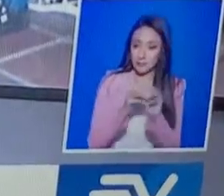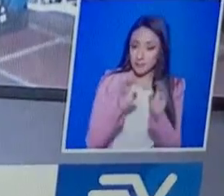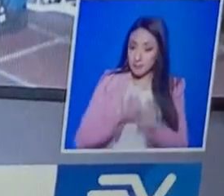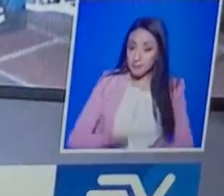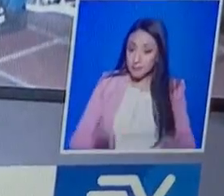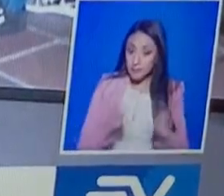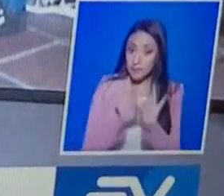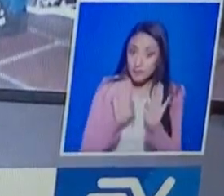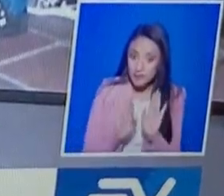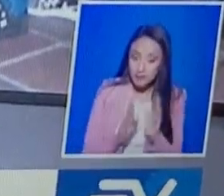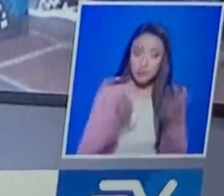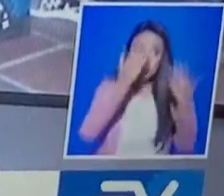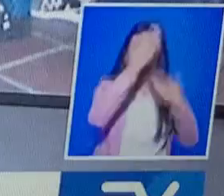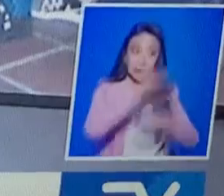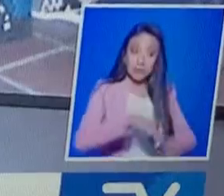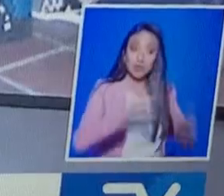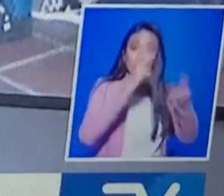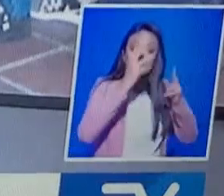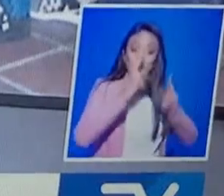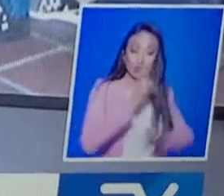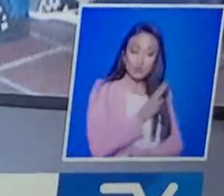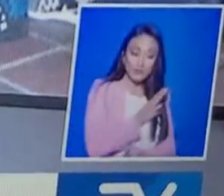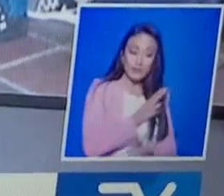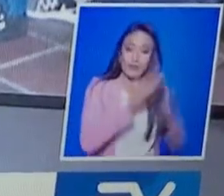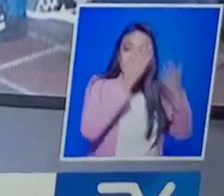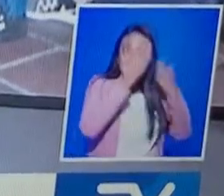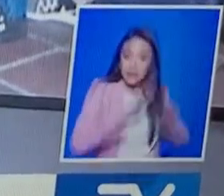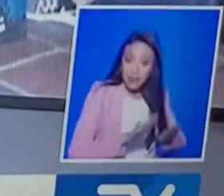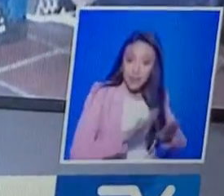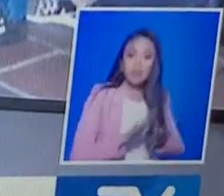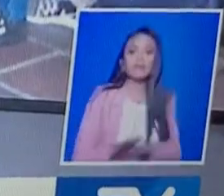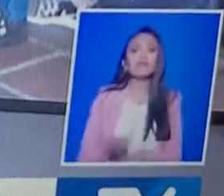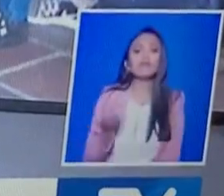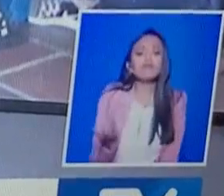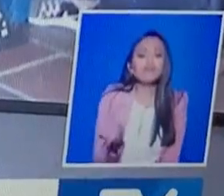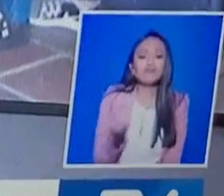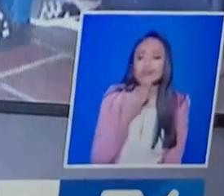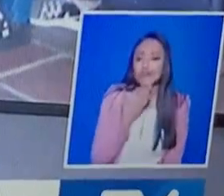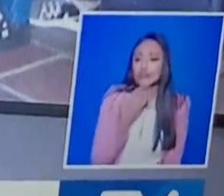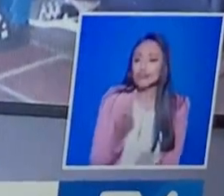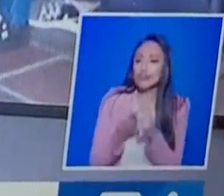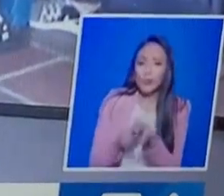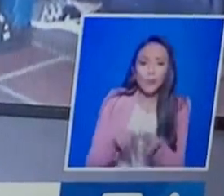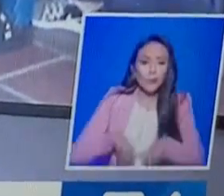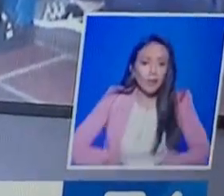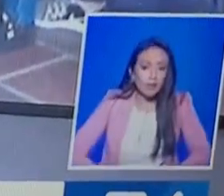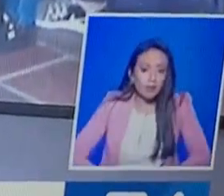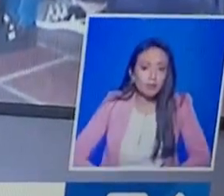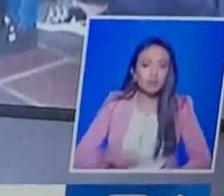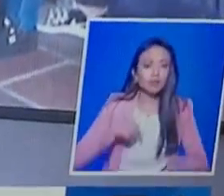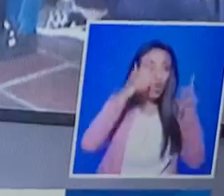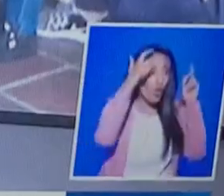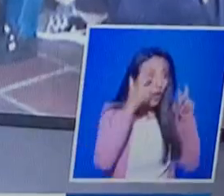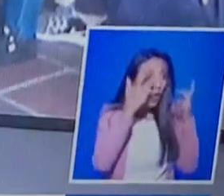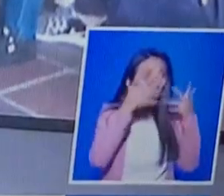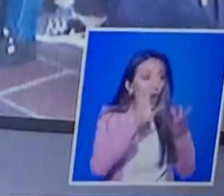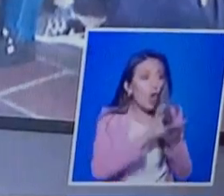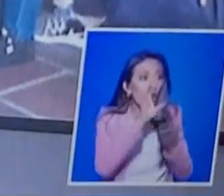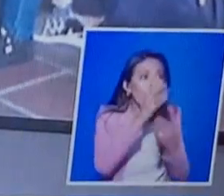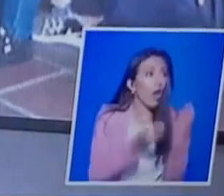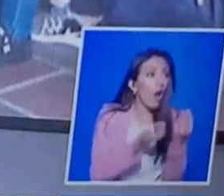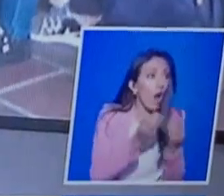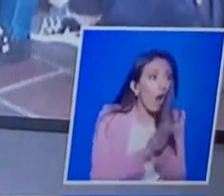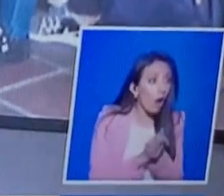enfrentando cuando terminan su vida académica. Pero a veces nos preguntamos, ¿y ahora cómo empezamos? Ya salgo del colegio. ¿Y qué hacemos?